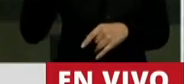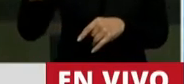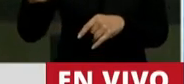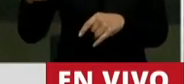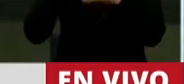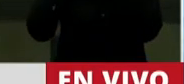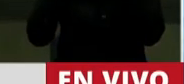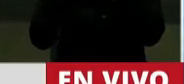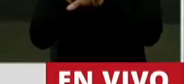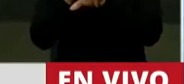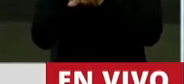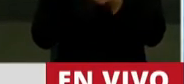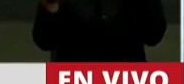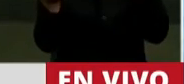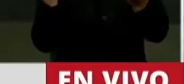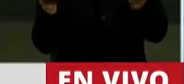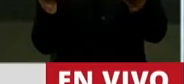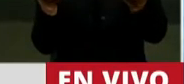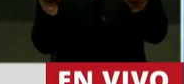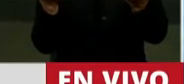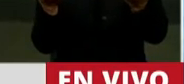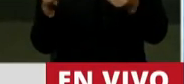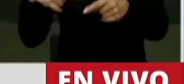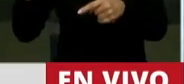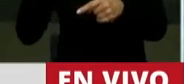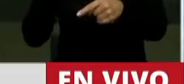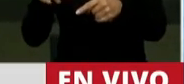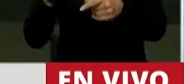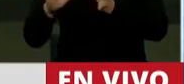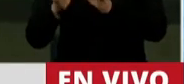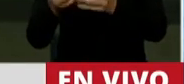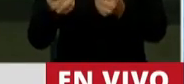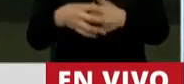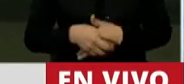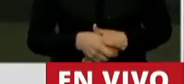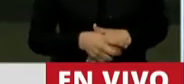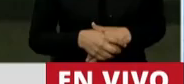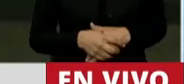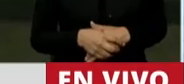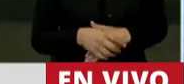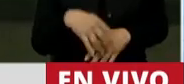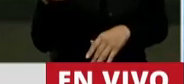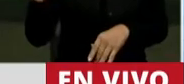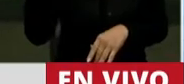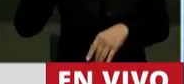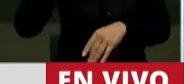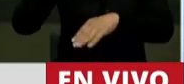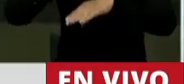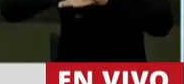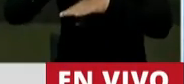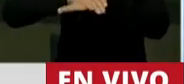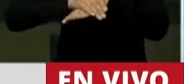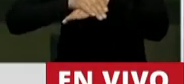de maestro Pirela, de toda la jornada de hoy, debería de hacerse cargo,